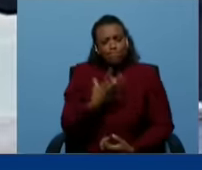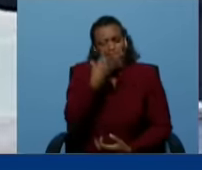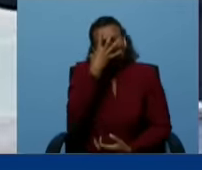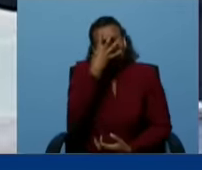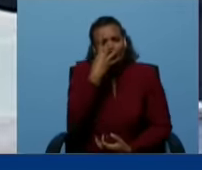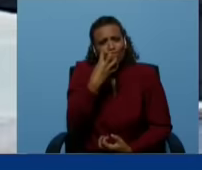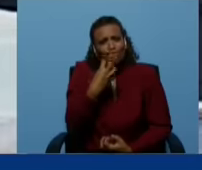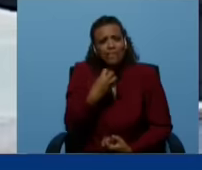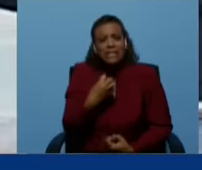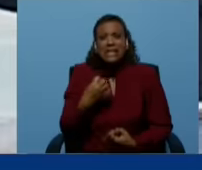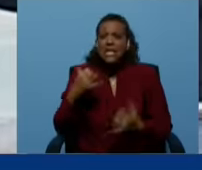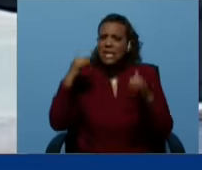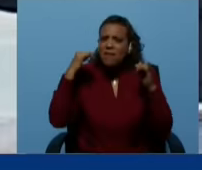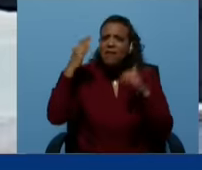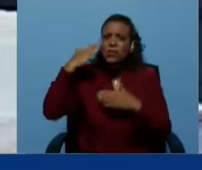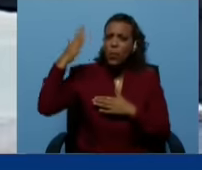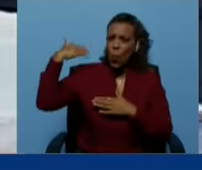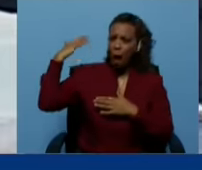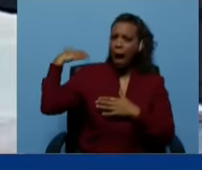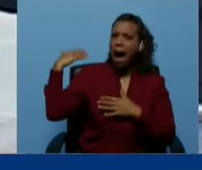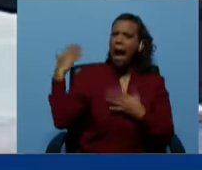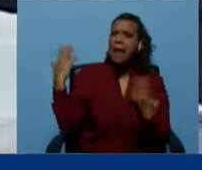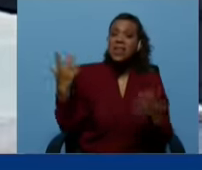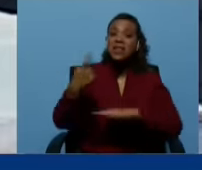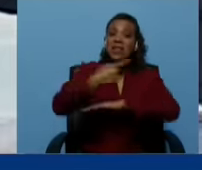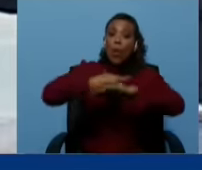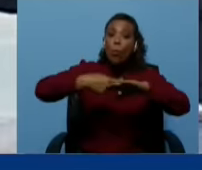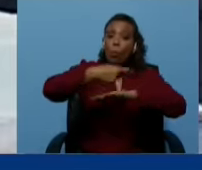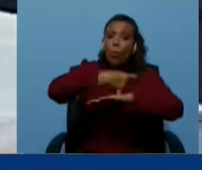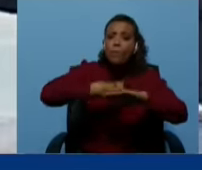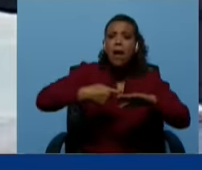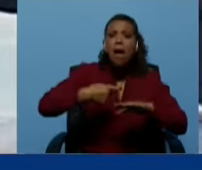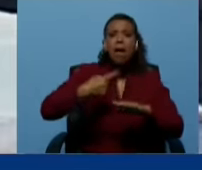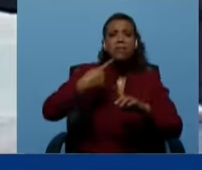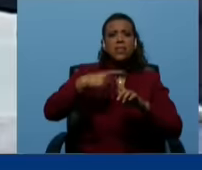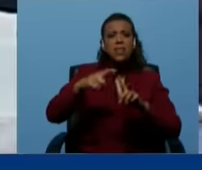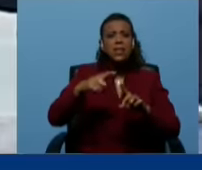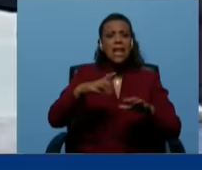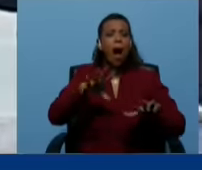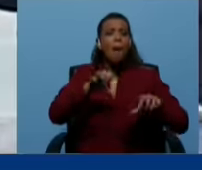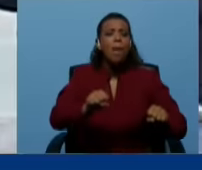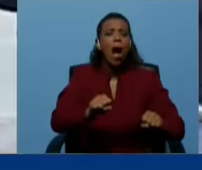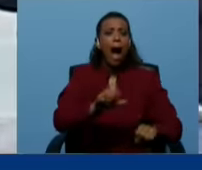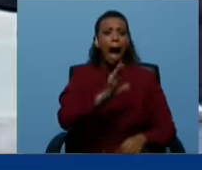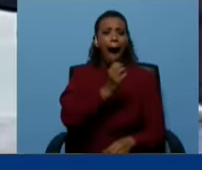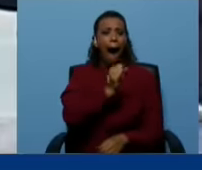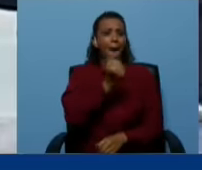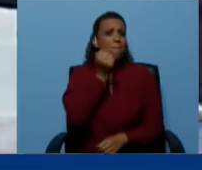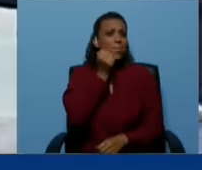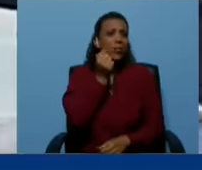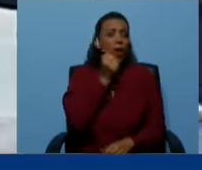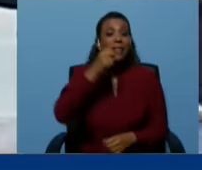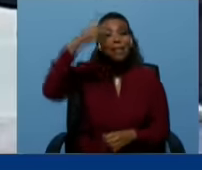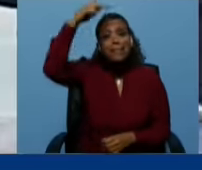de las celebraciones del gobierno usurpador de Perú.